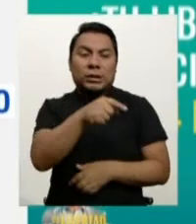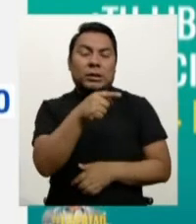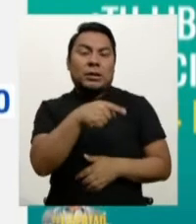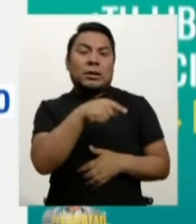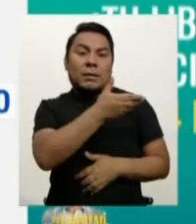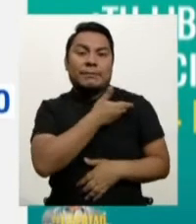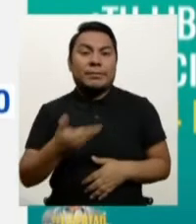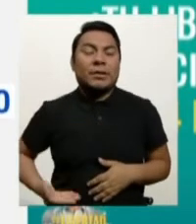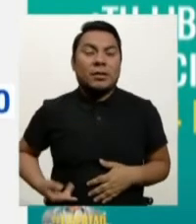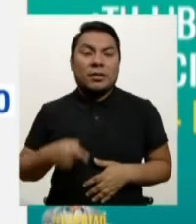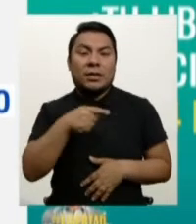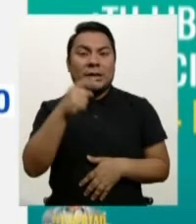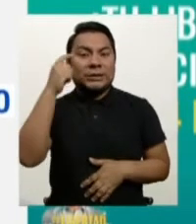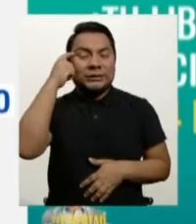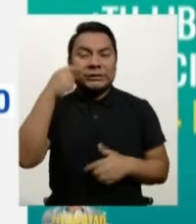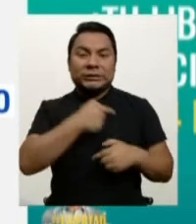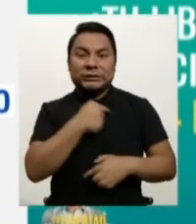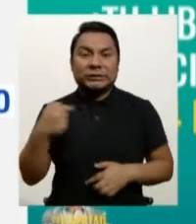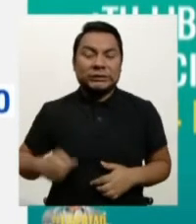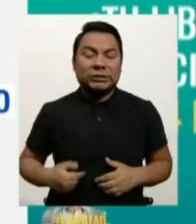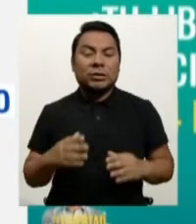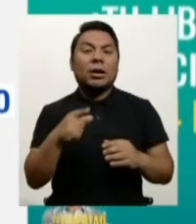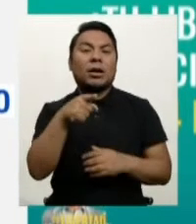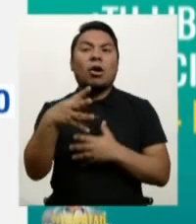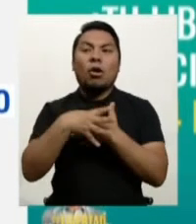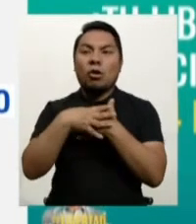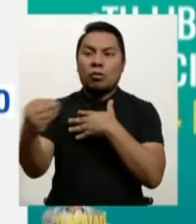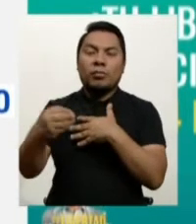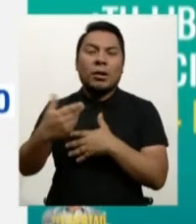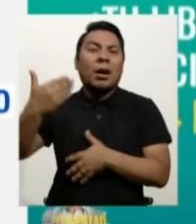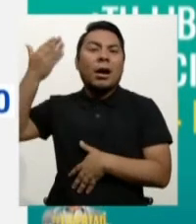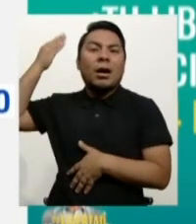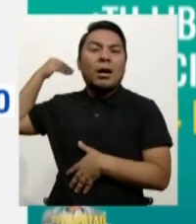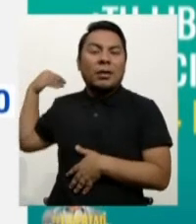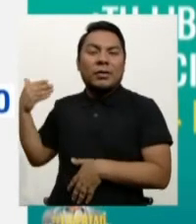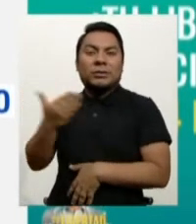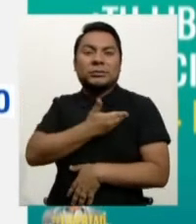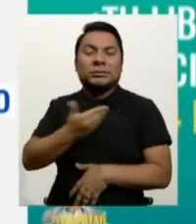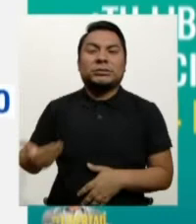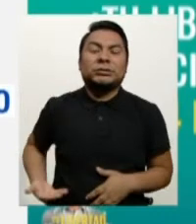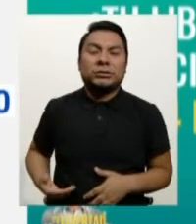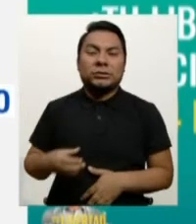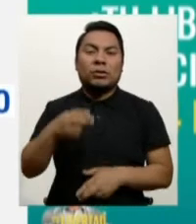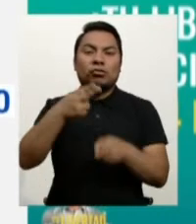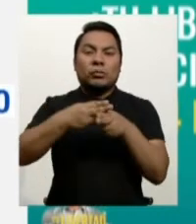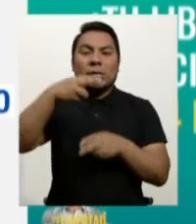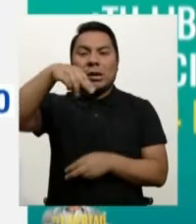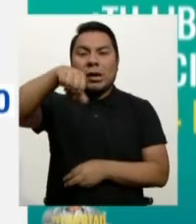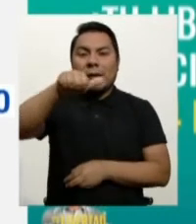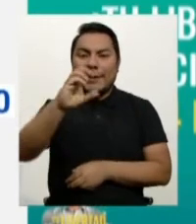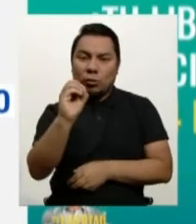Y recordar que RT hoy día ha estado en la polémica también, y es por la manera como ha venido siendo